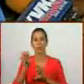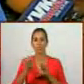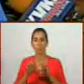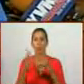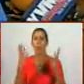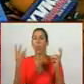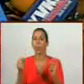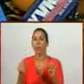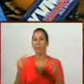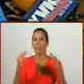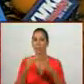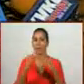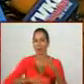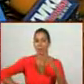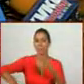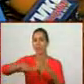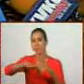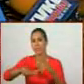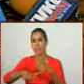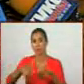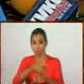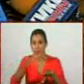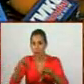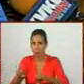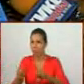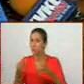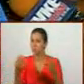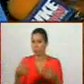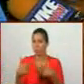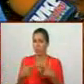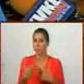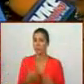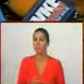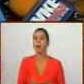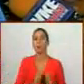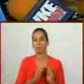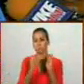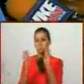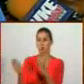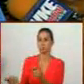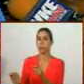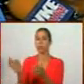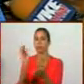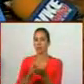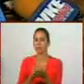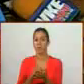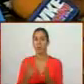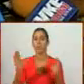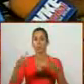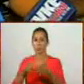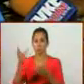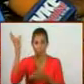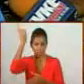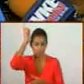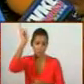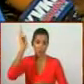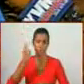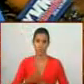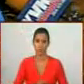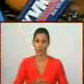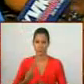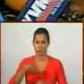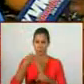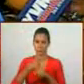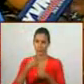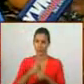fincas que fueron recuperadas por la Revolución Bolivariana para devolvérselas a los yucpas, y estuvimos trabajando en las